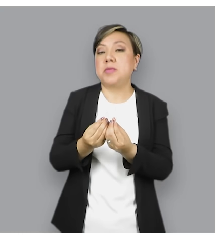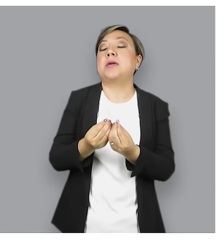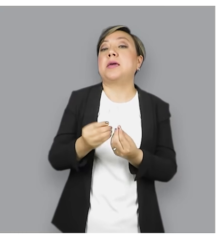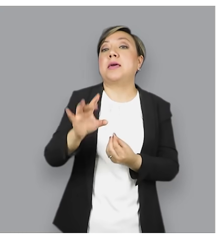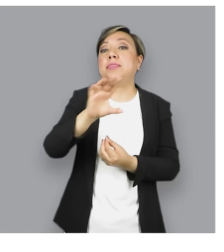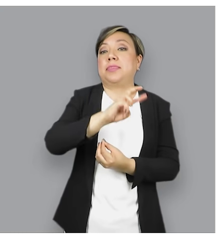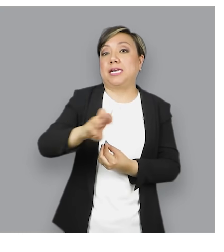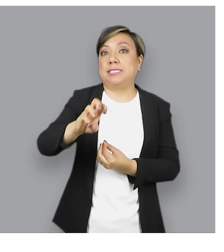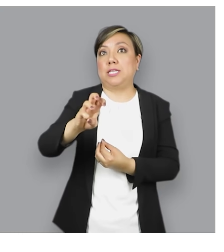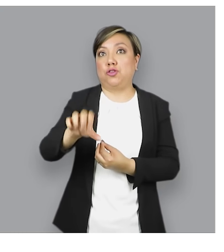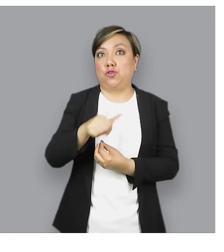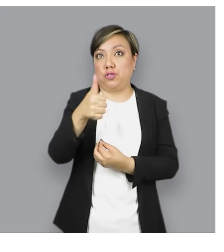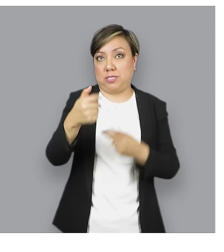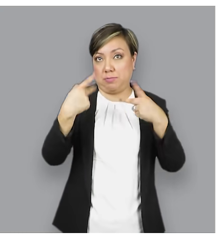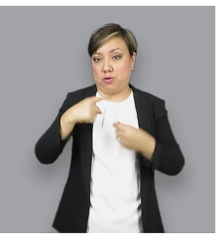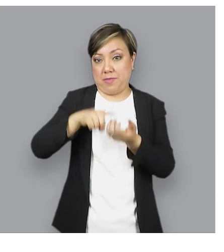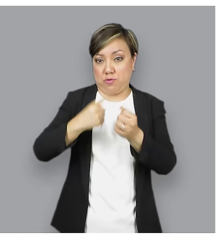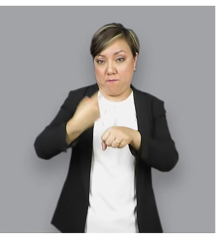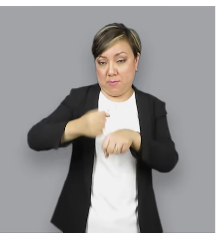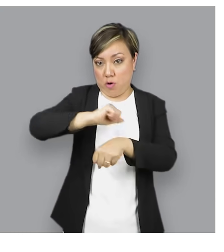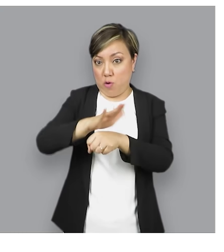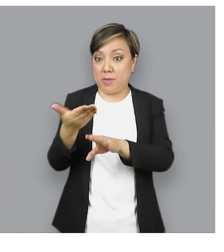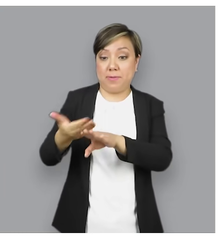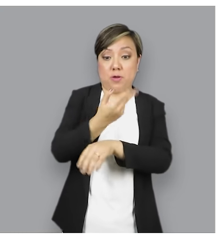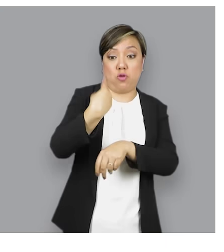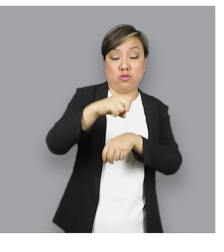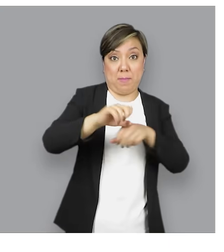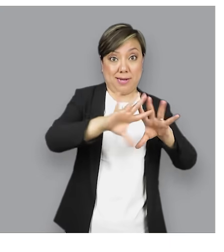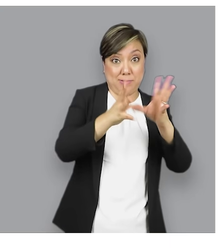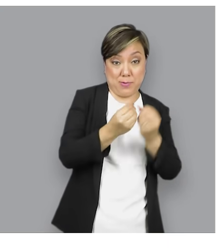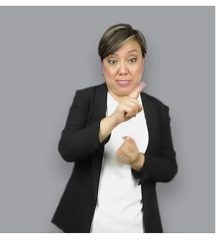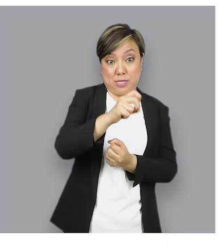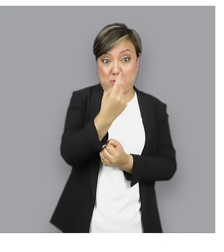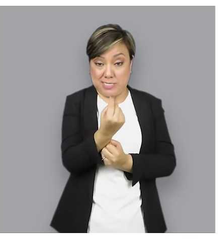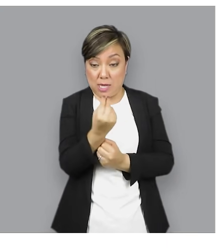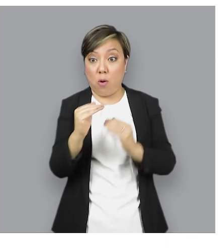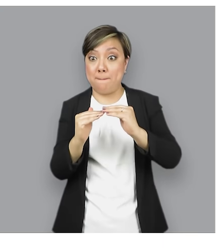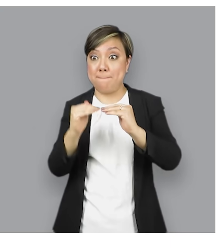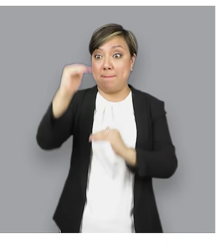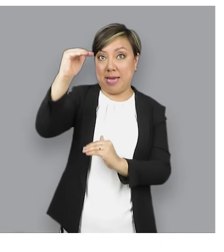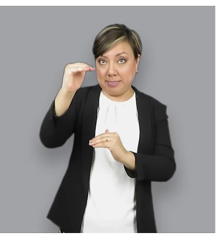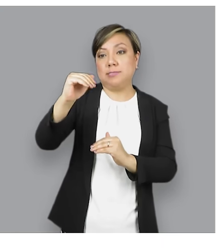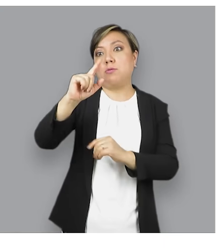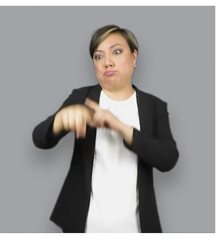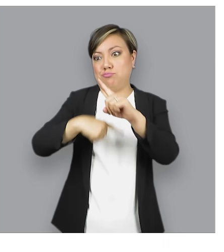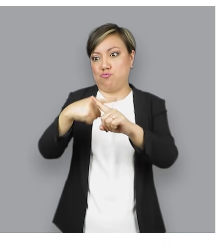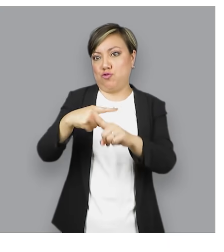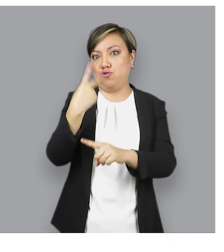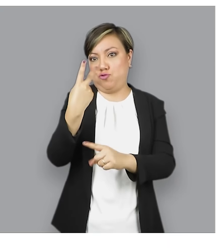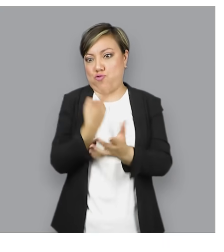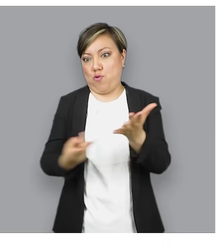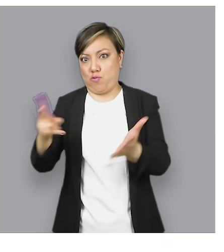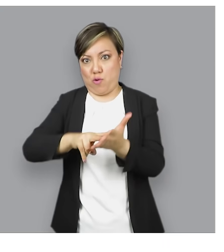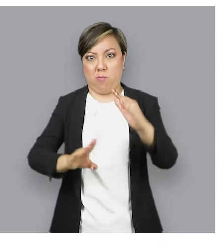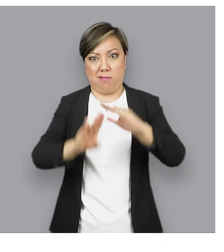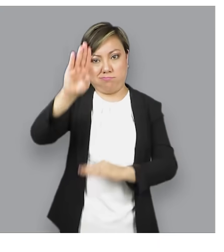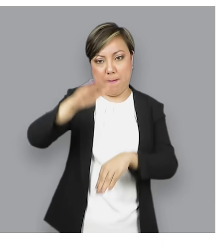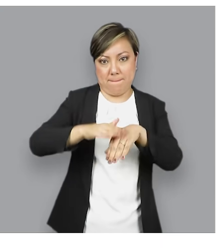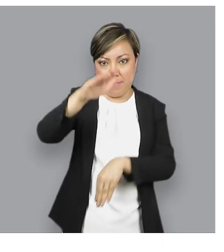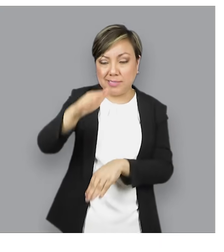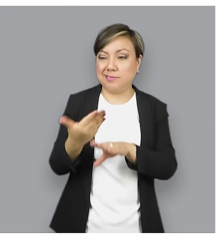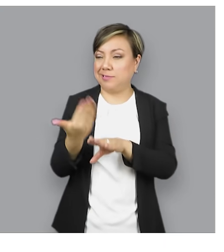total de 306 activos contra 125 de la semana del 5 de julio, es decir, crecimos más del doble de los activos en una semana.